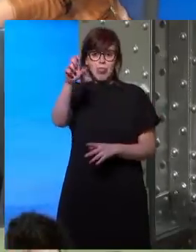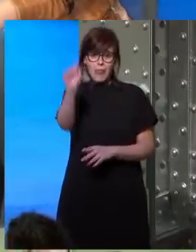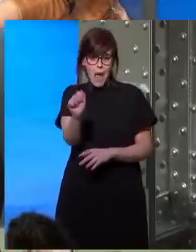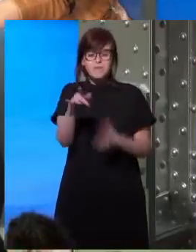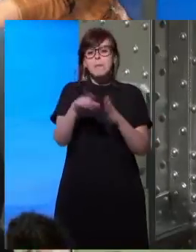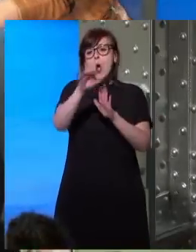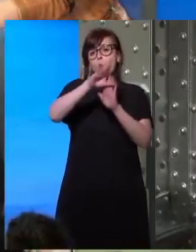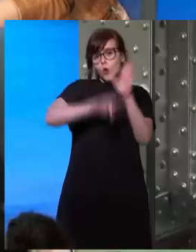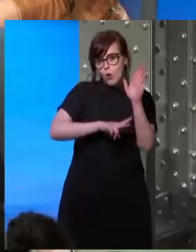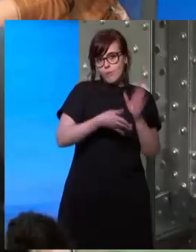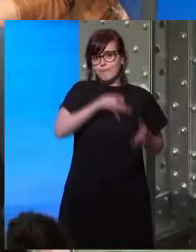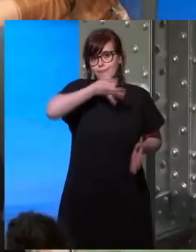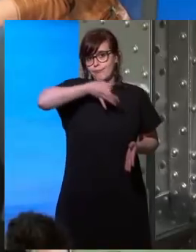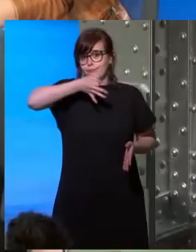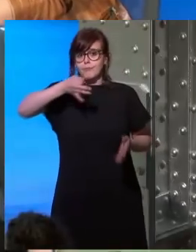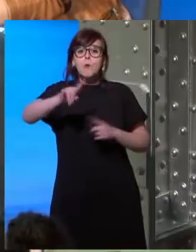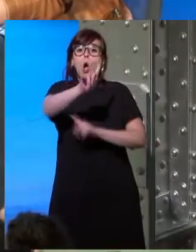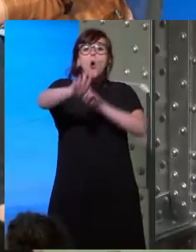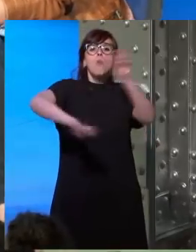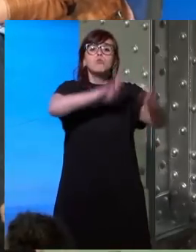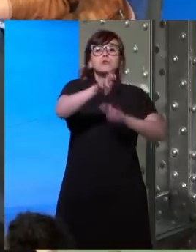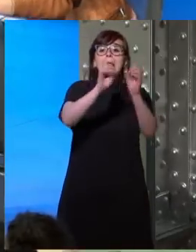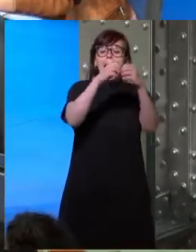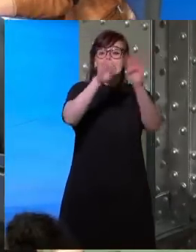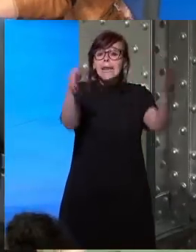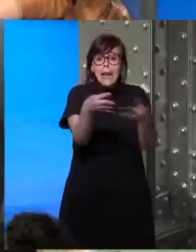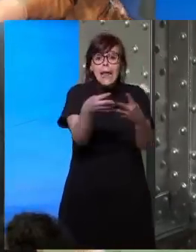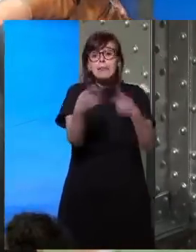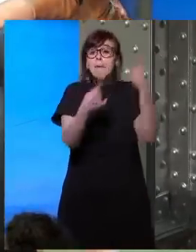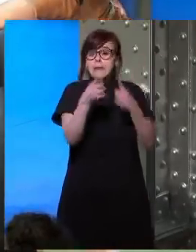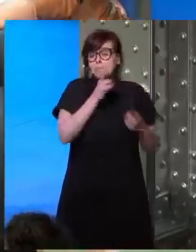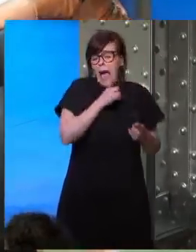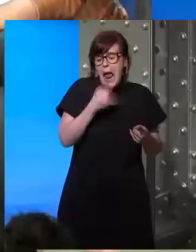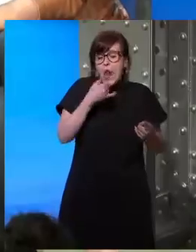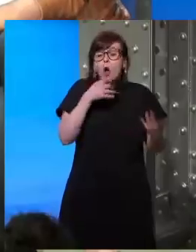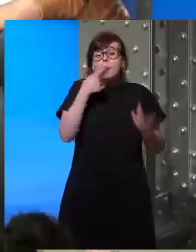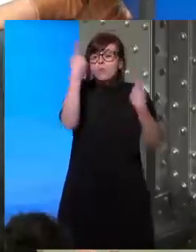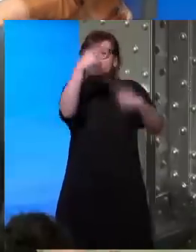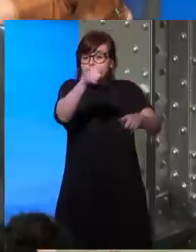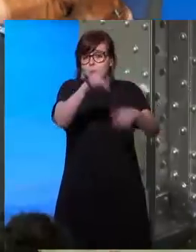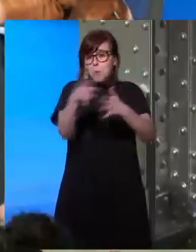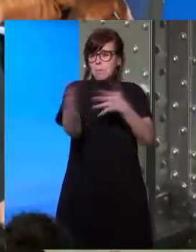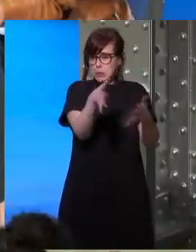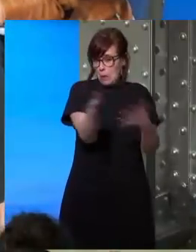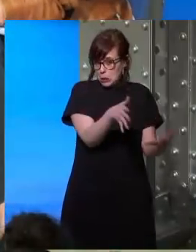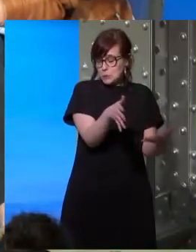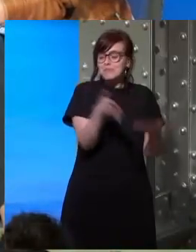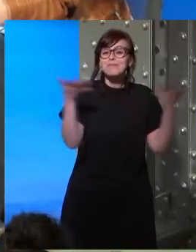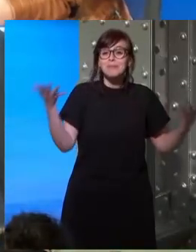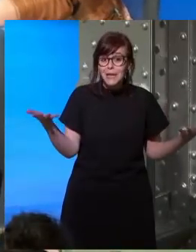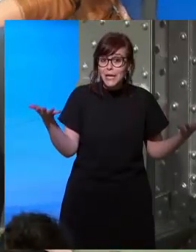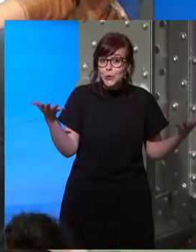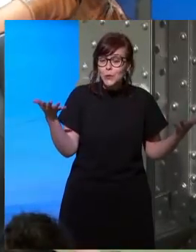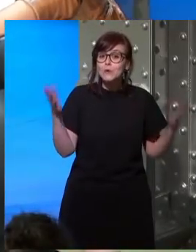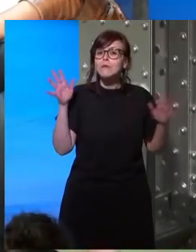los currículums, porque ya esto se busca por ahí en internet, generalmente suele estar mal, pero bueno, más o menos te orienta. Pero sí